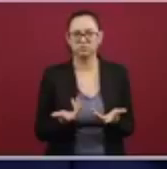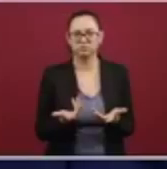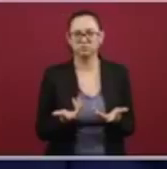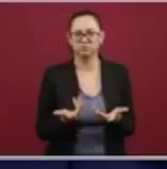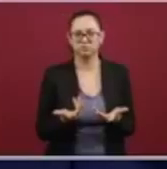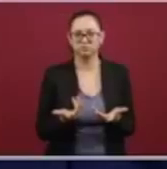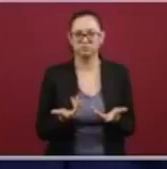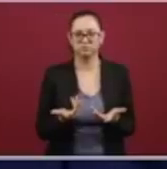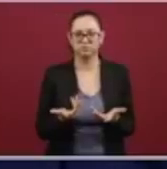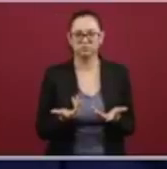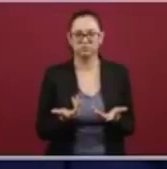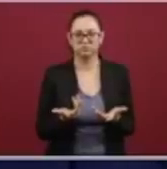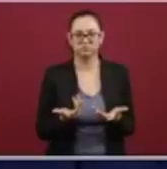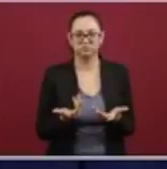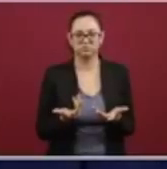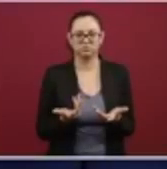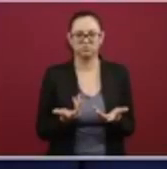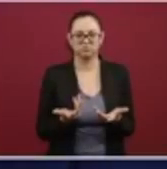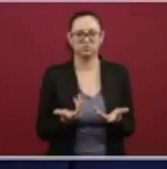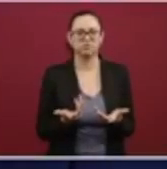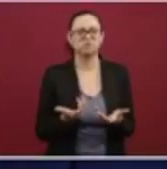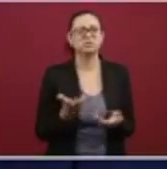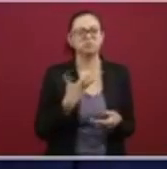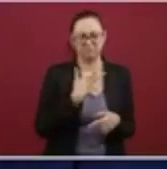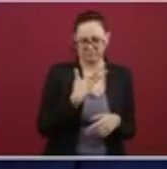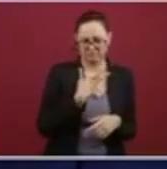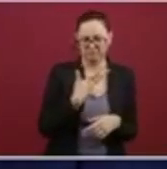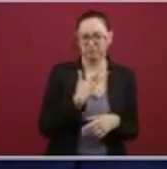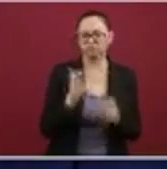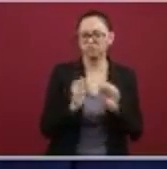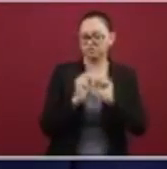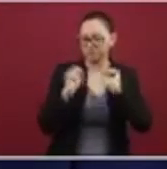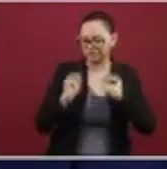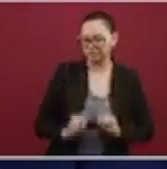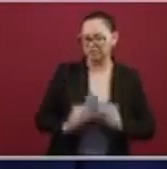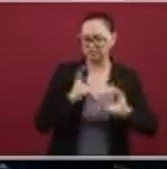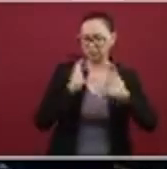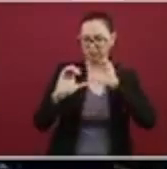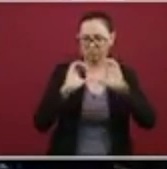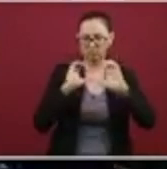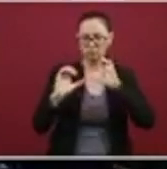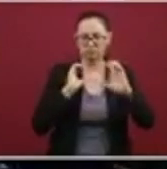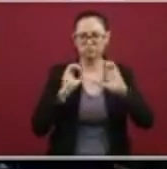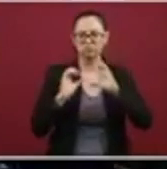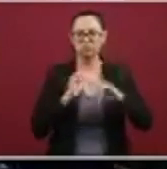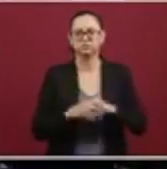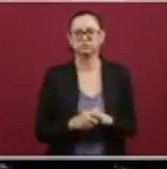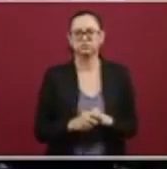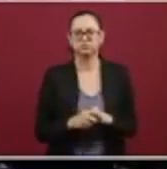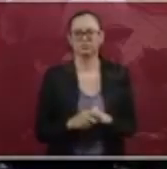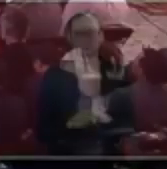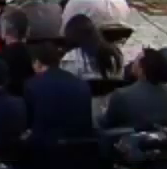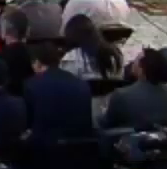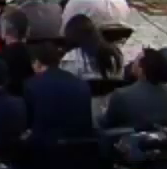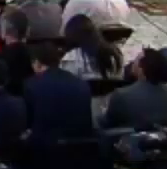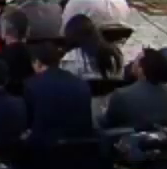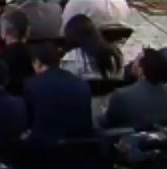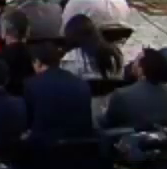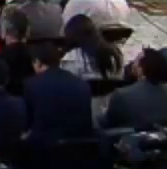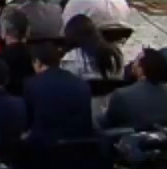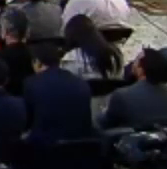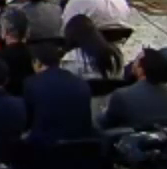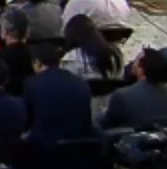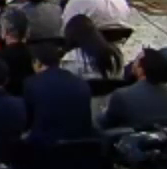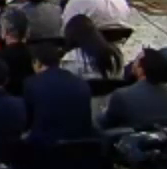te ofrezco este sistema de comunicaciones, ¿sí?, o este sistema